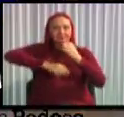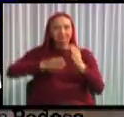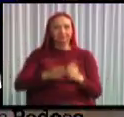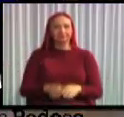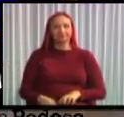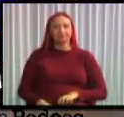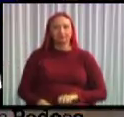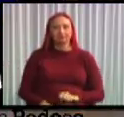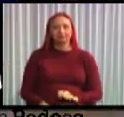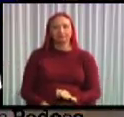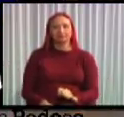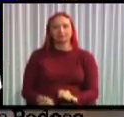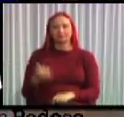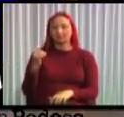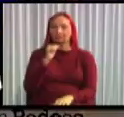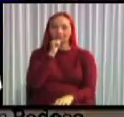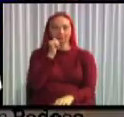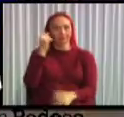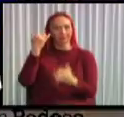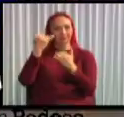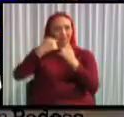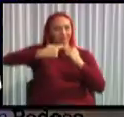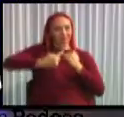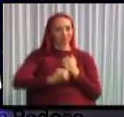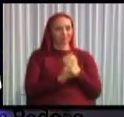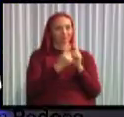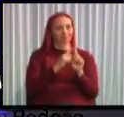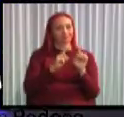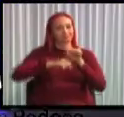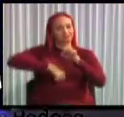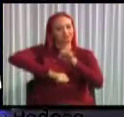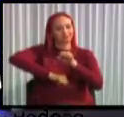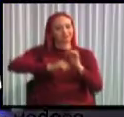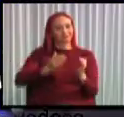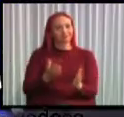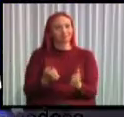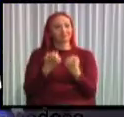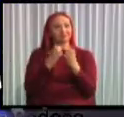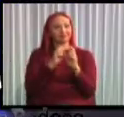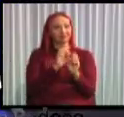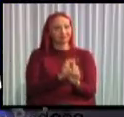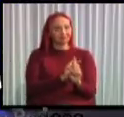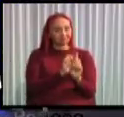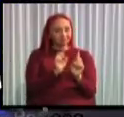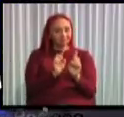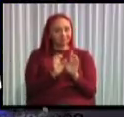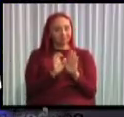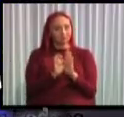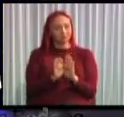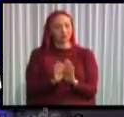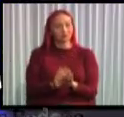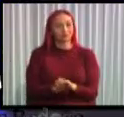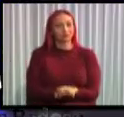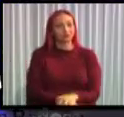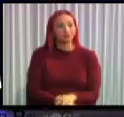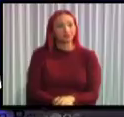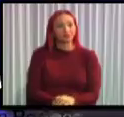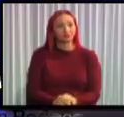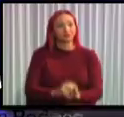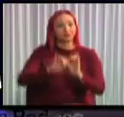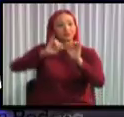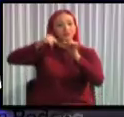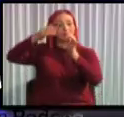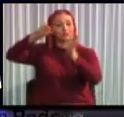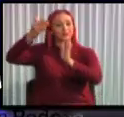¿verdad? Espero no ofender a los actuales futbolistas. Pero existe mucha diferencia entre el jugador de